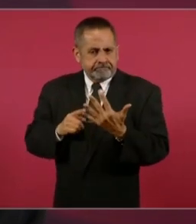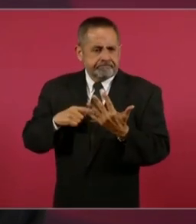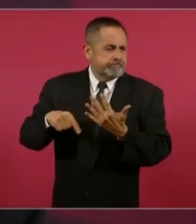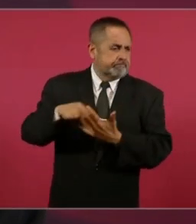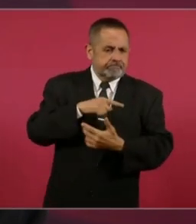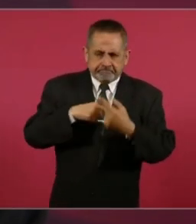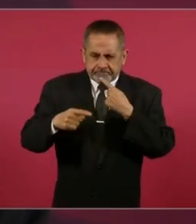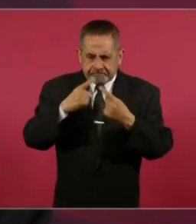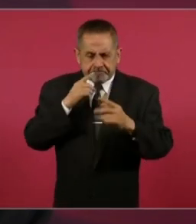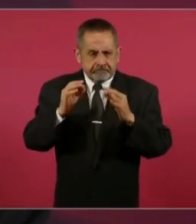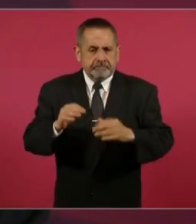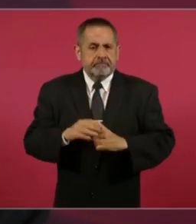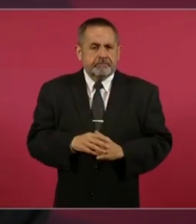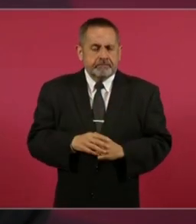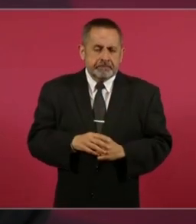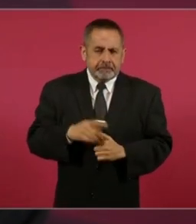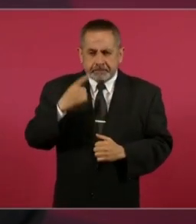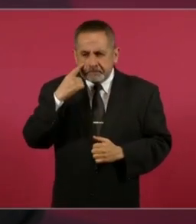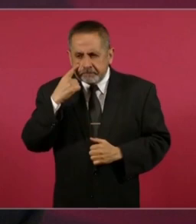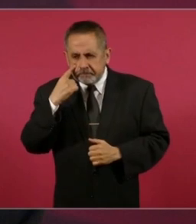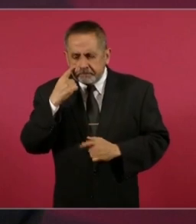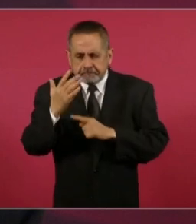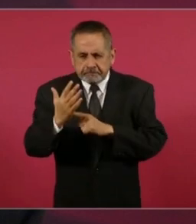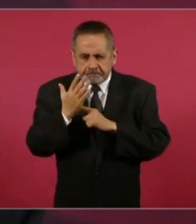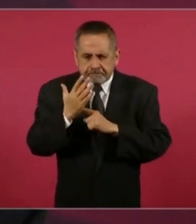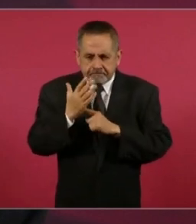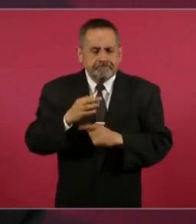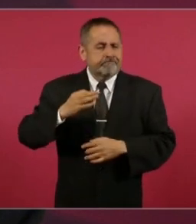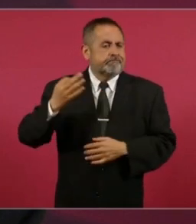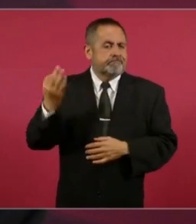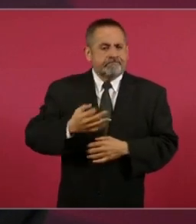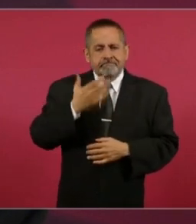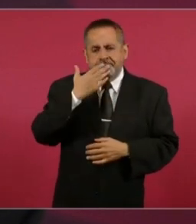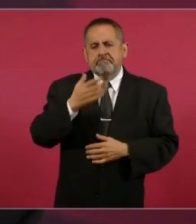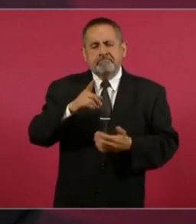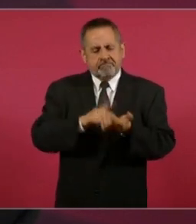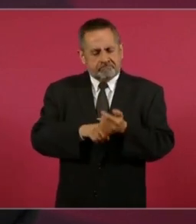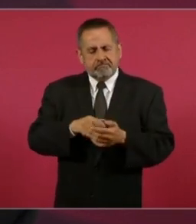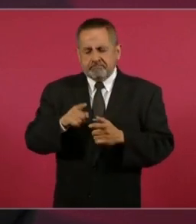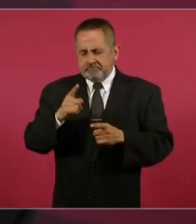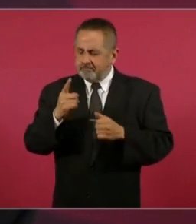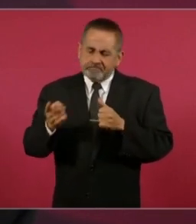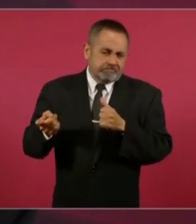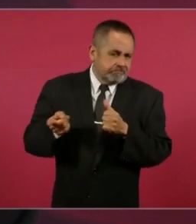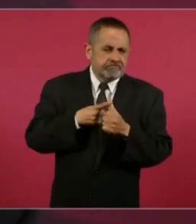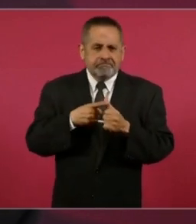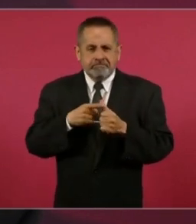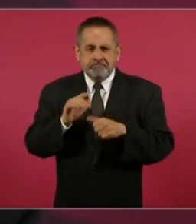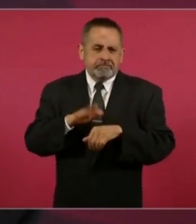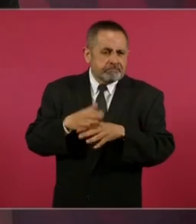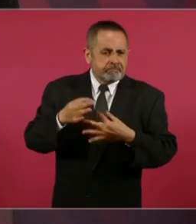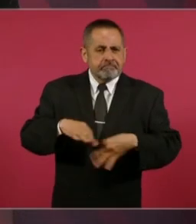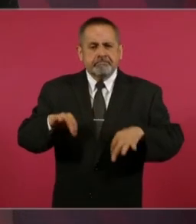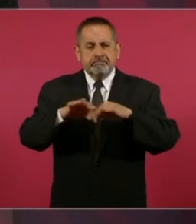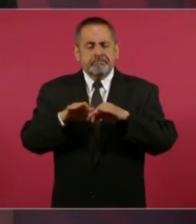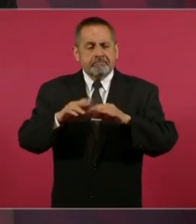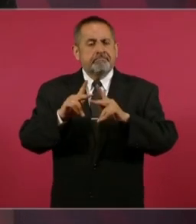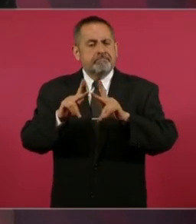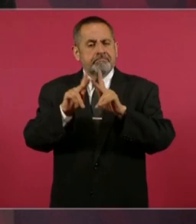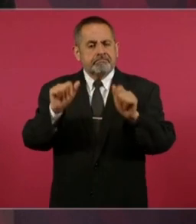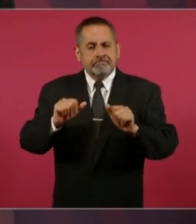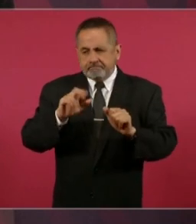circunstancias y que demuestren que por encima de todo est